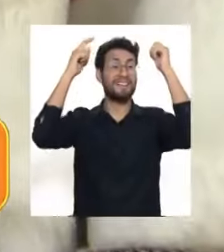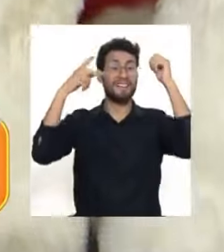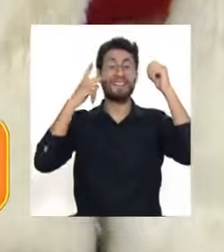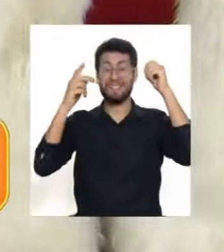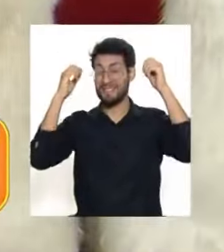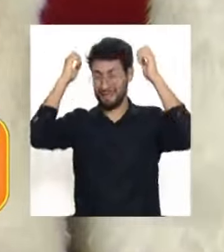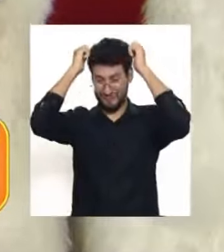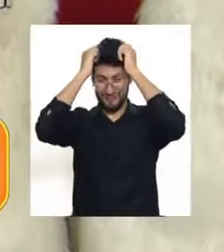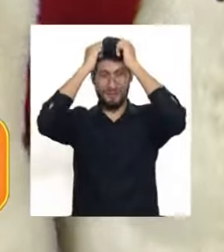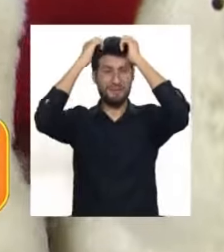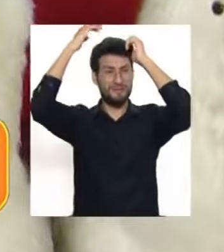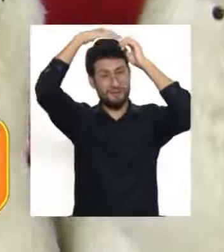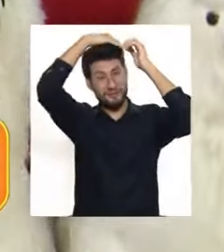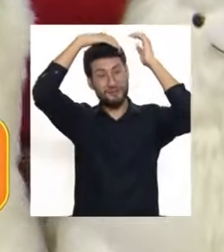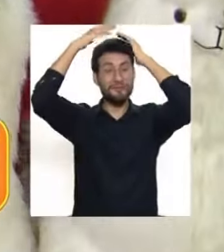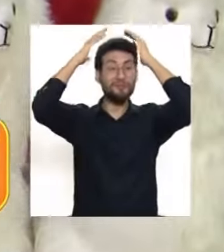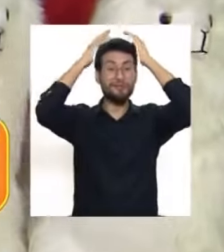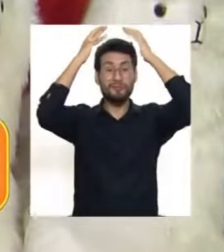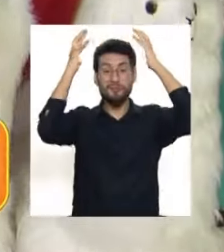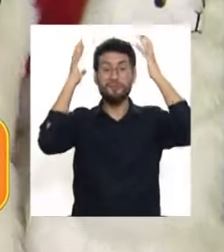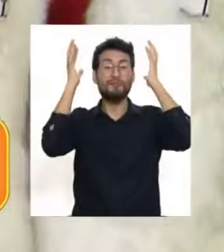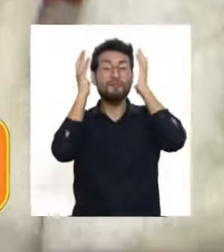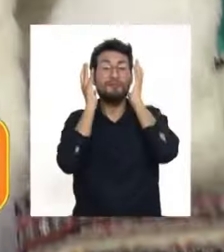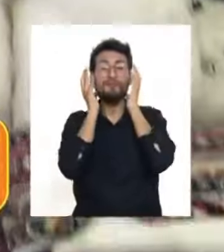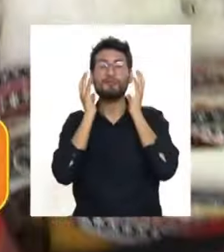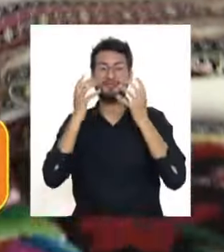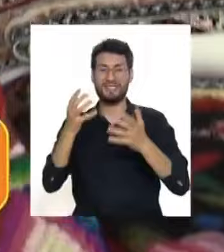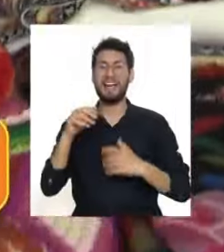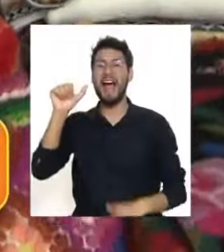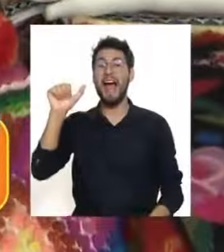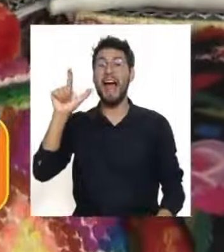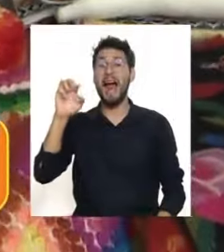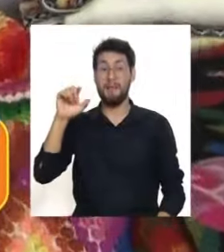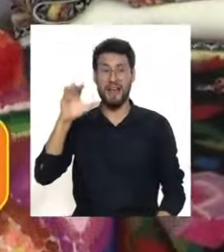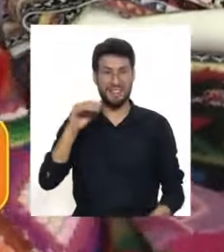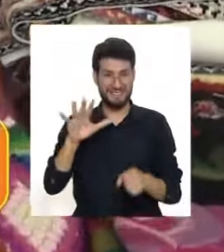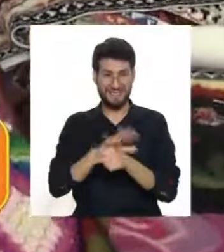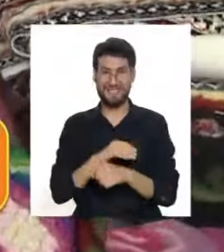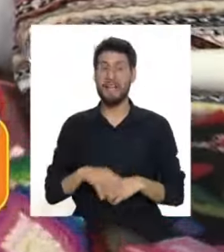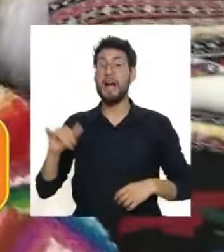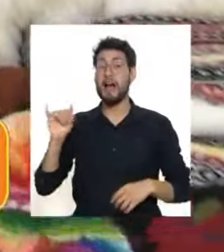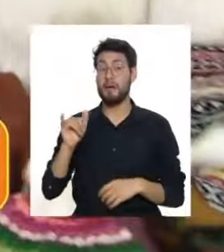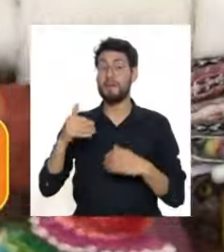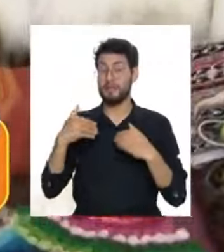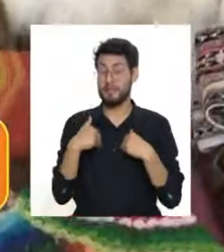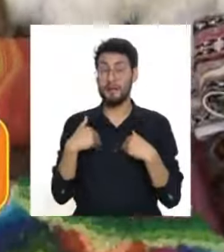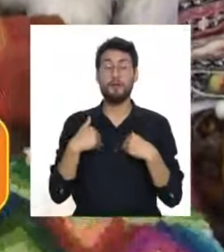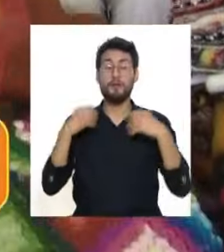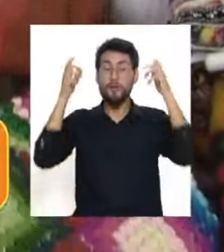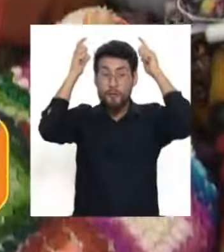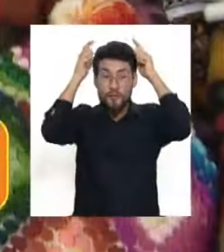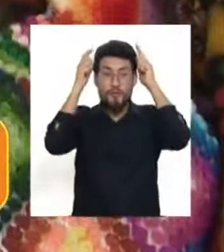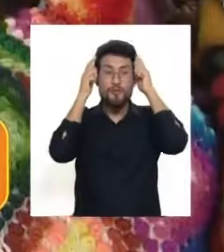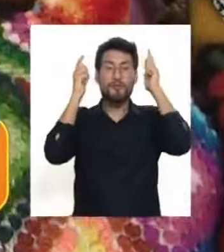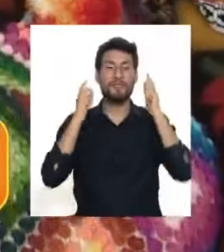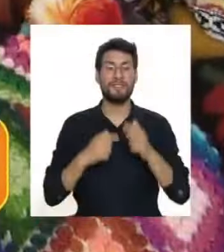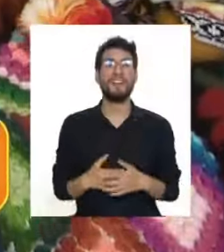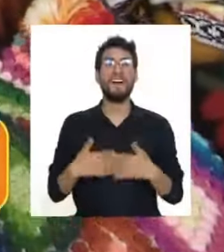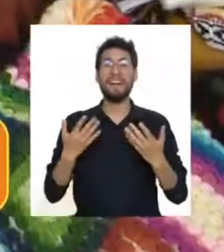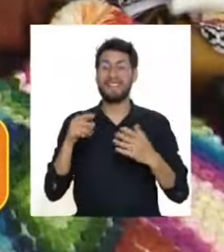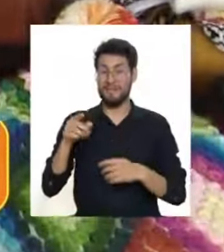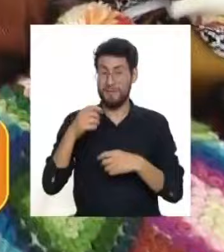piel de alpaca, es 100% alpaca. Tenemos, por ejemplo, chullos